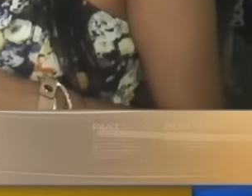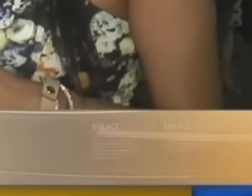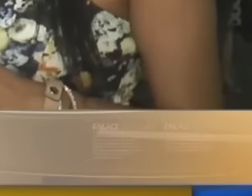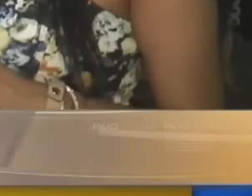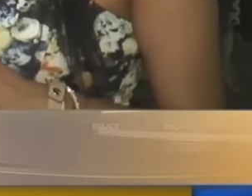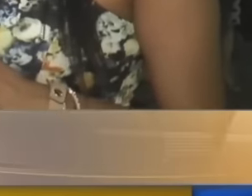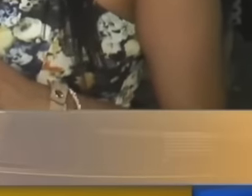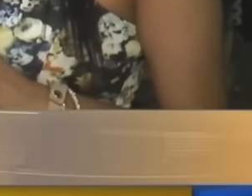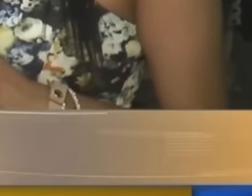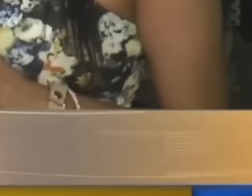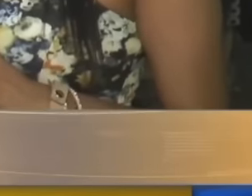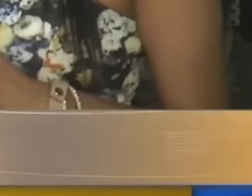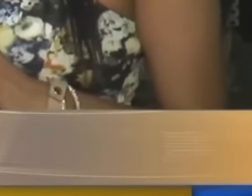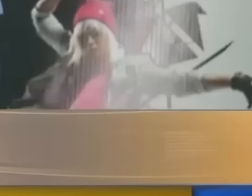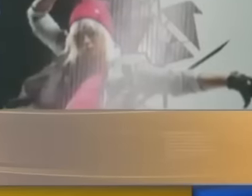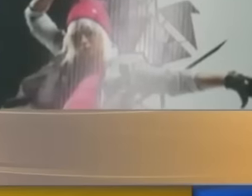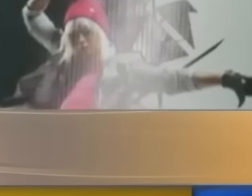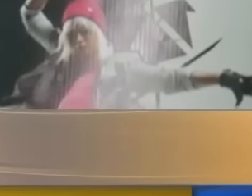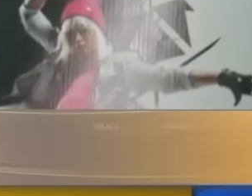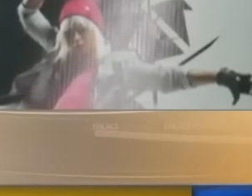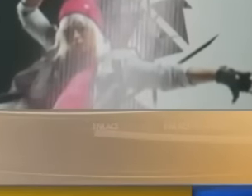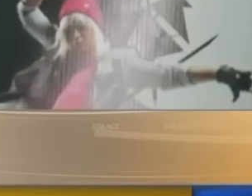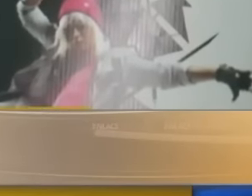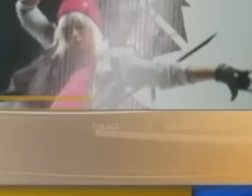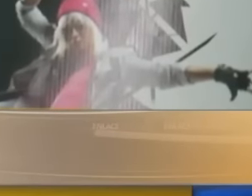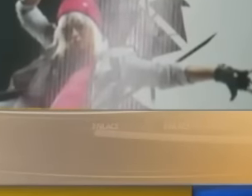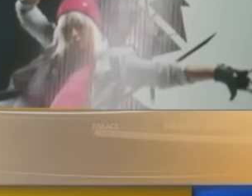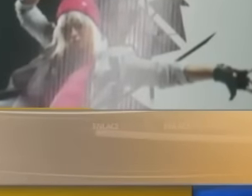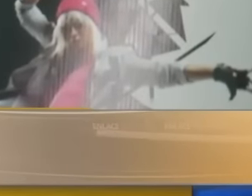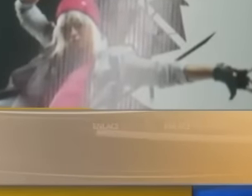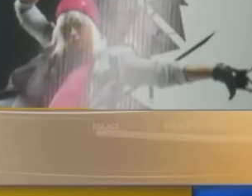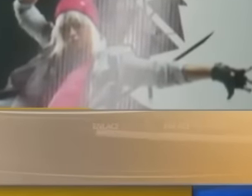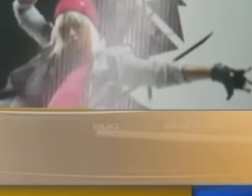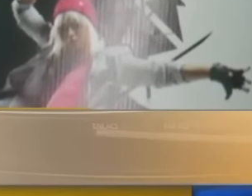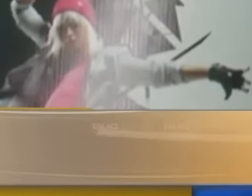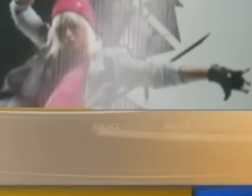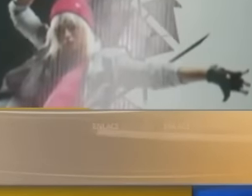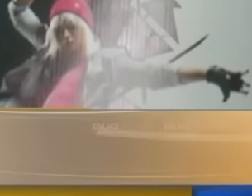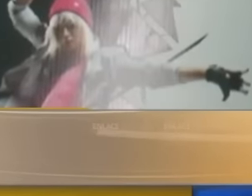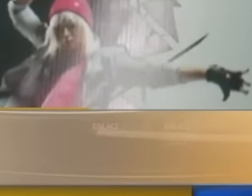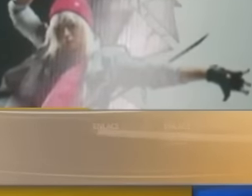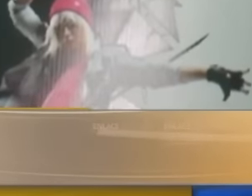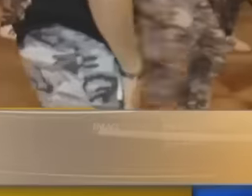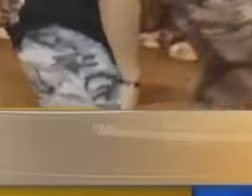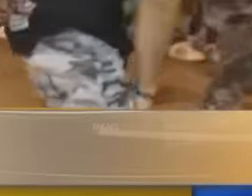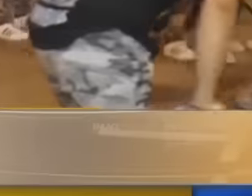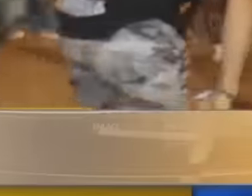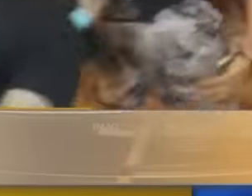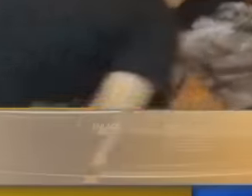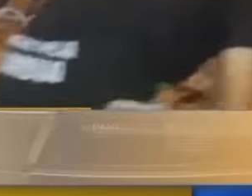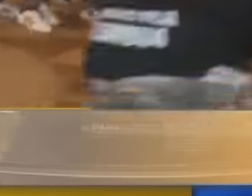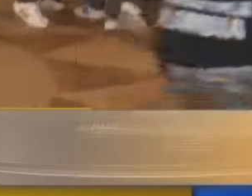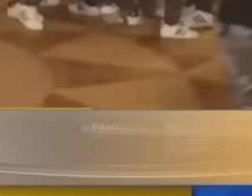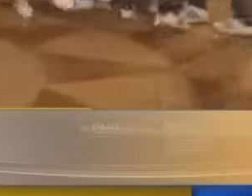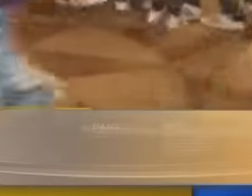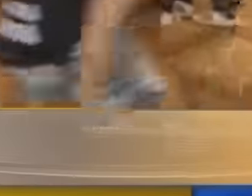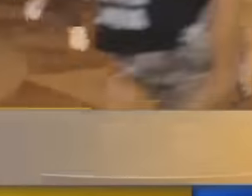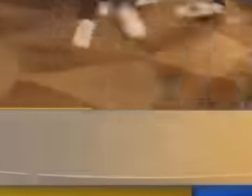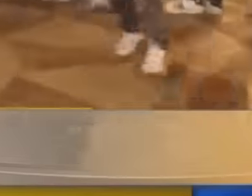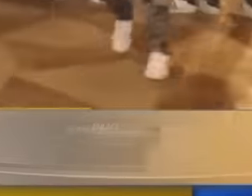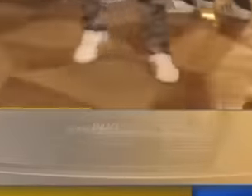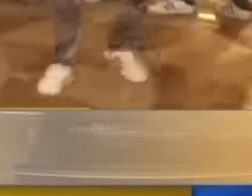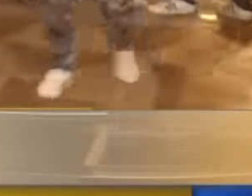restan 3 días para que los interesados en participar en el 4º Festival Nacional de Cultura Urbana se inscriban. Organizadores de esta nueva versión entregaron